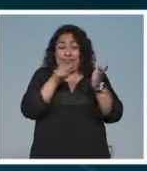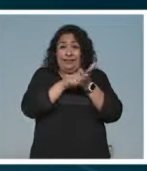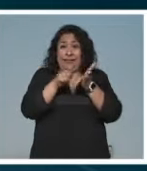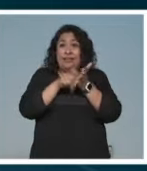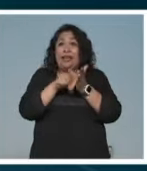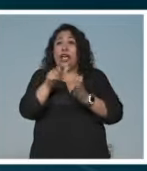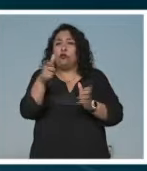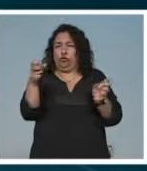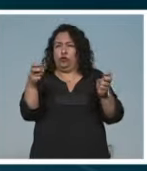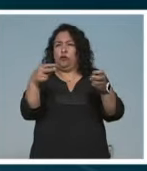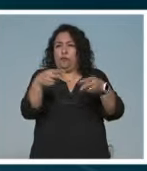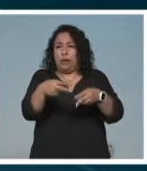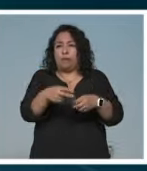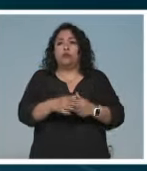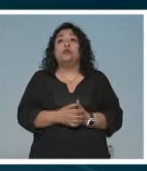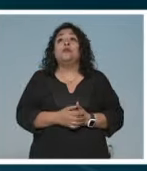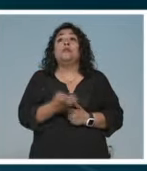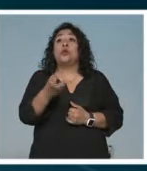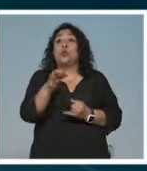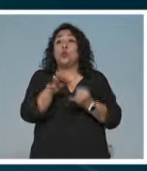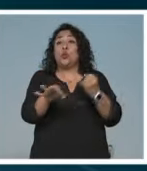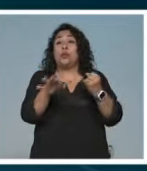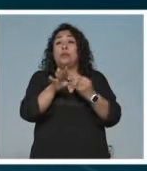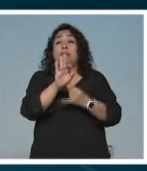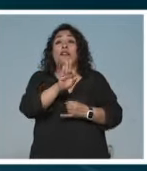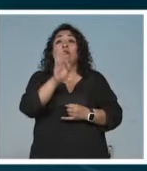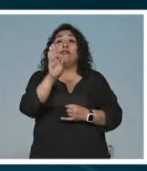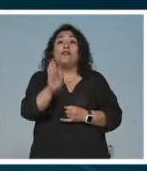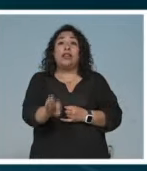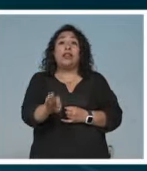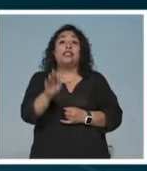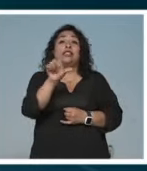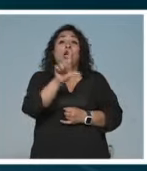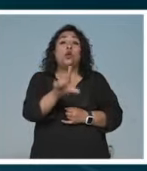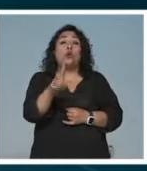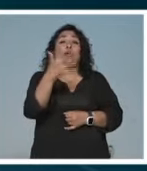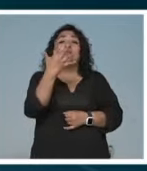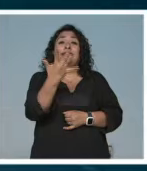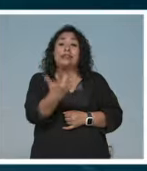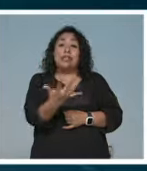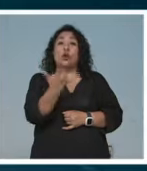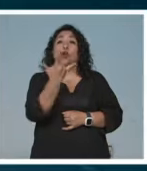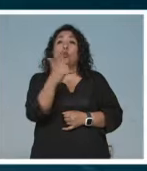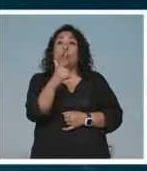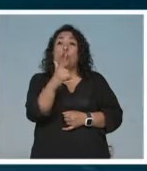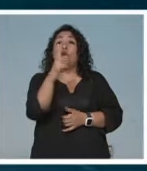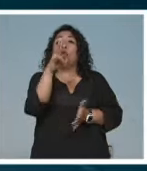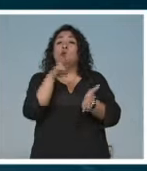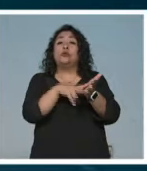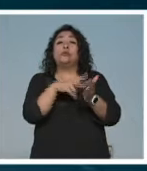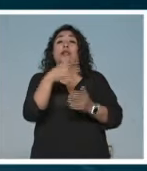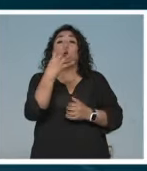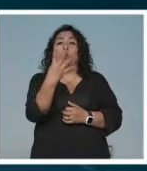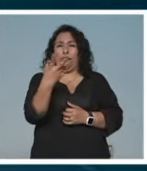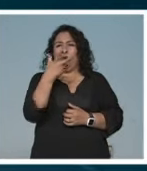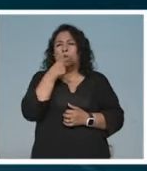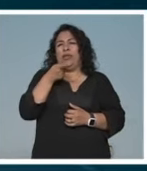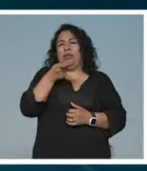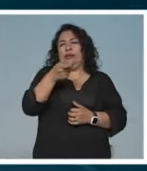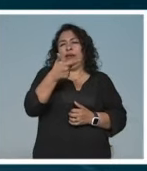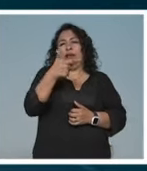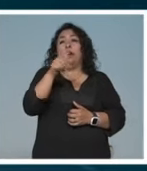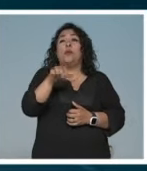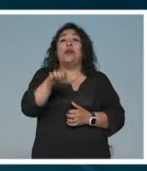En agosto nos vemos. Esta última está fechada el lunes 5 de julio de 2004. Gabo tenía